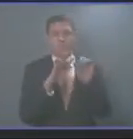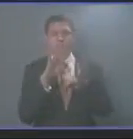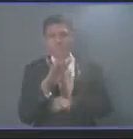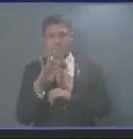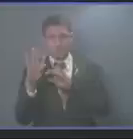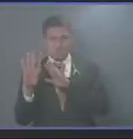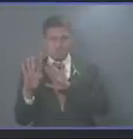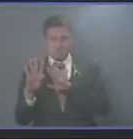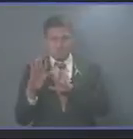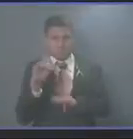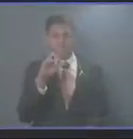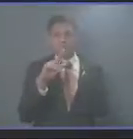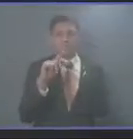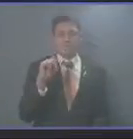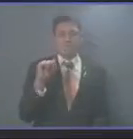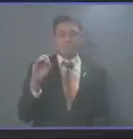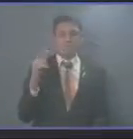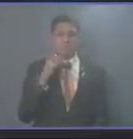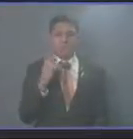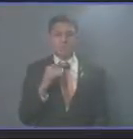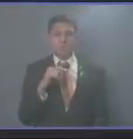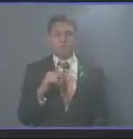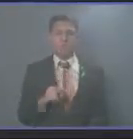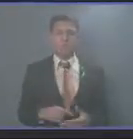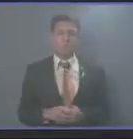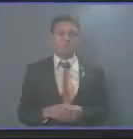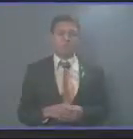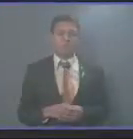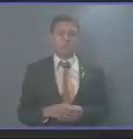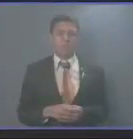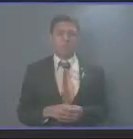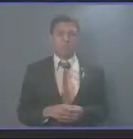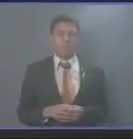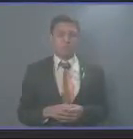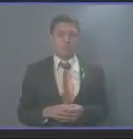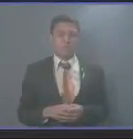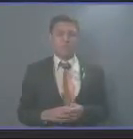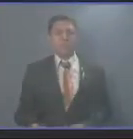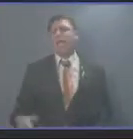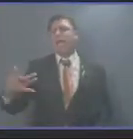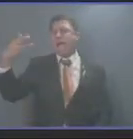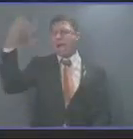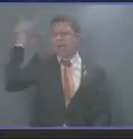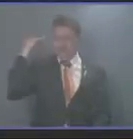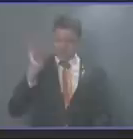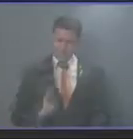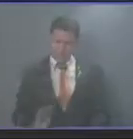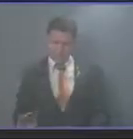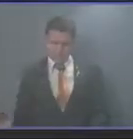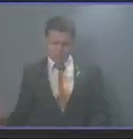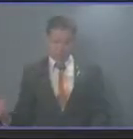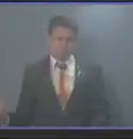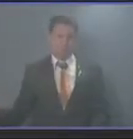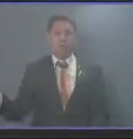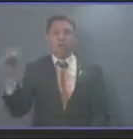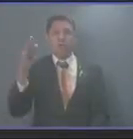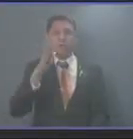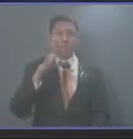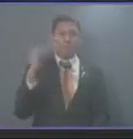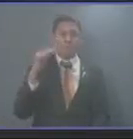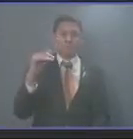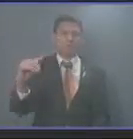diciembre de 1959 en Morgantown, Kentucky. Su infancia la vivió en